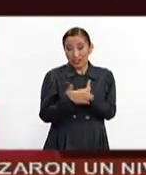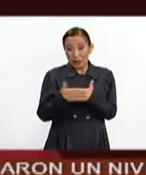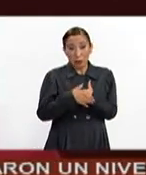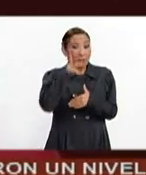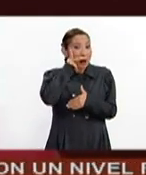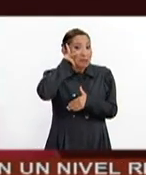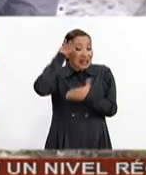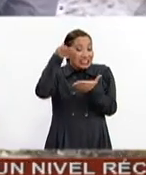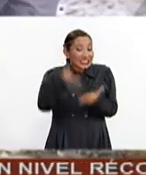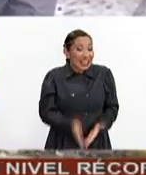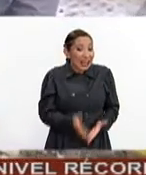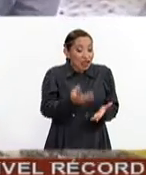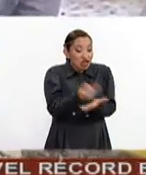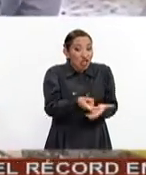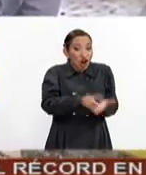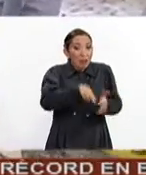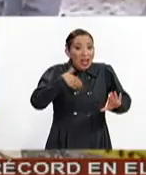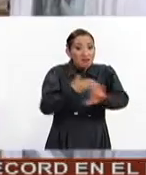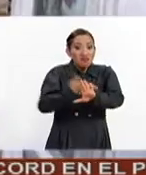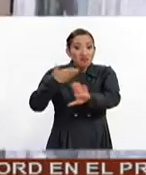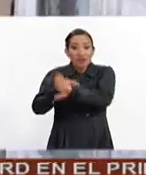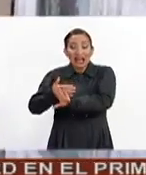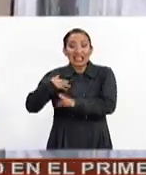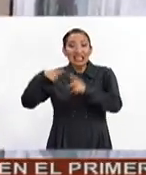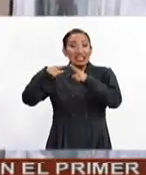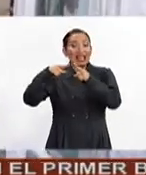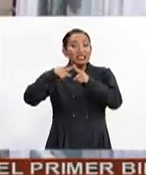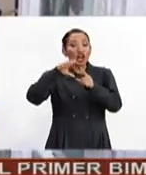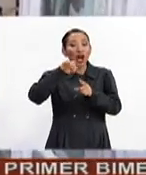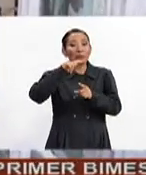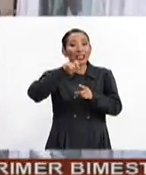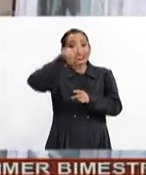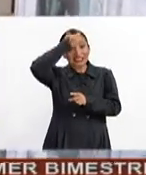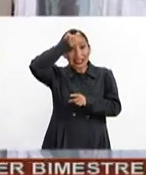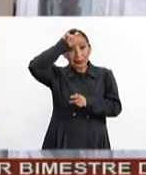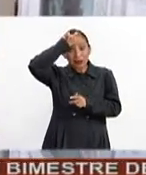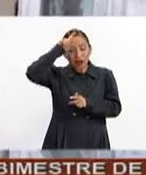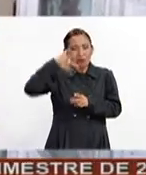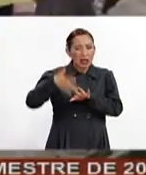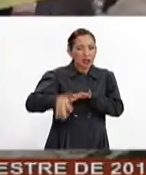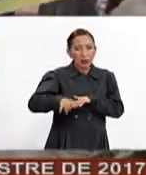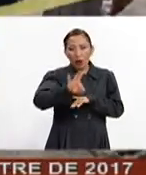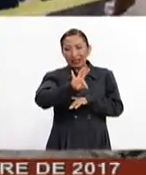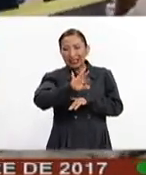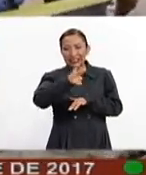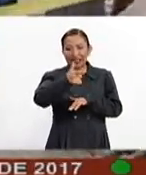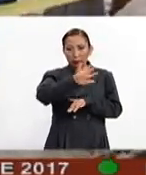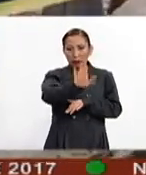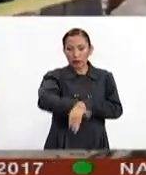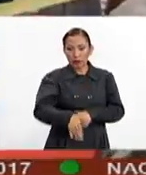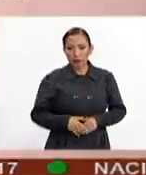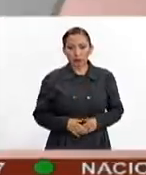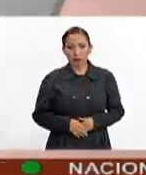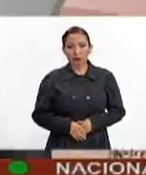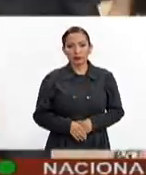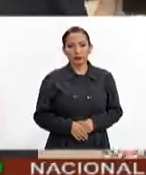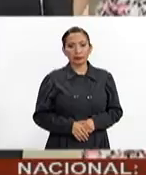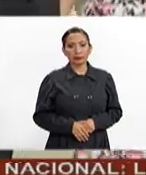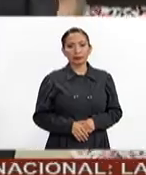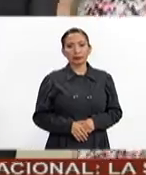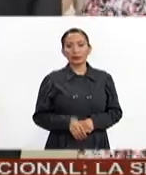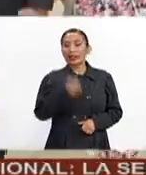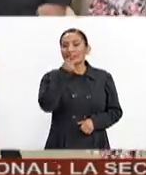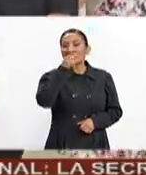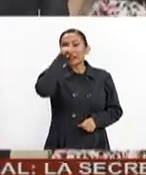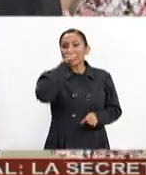el Papa Francisco, un doble atentado terrorista en iglesias coptas de Egipto dejó al menos 47 muertos.